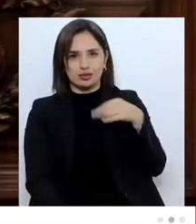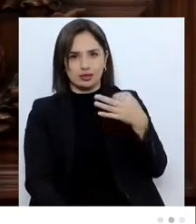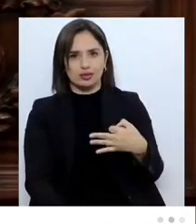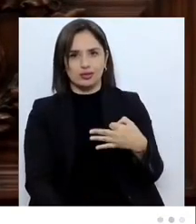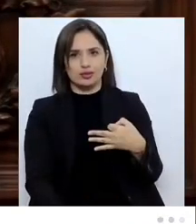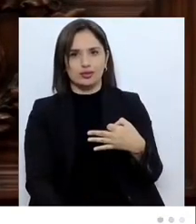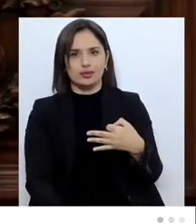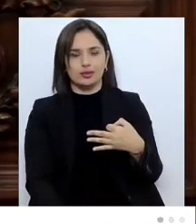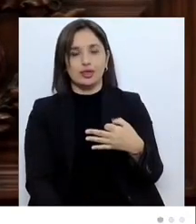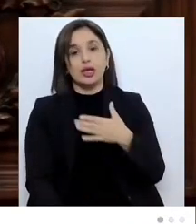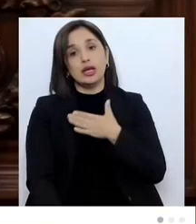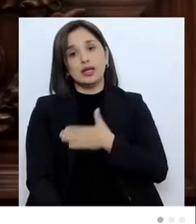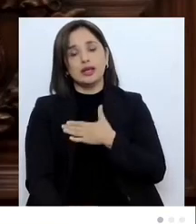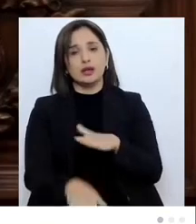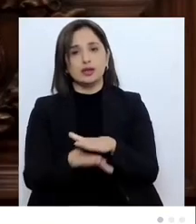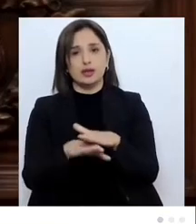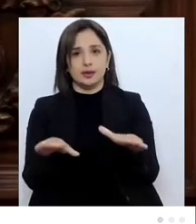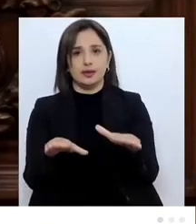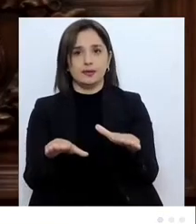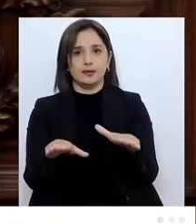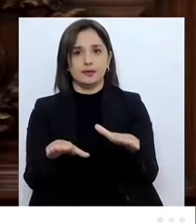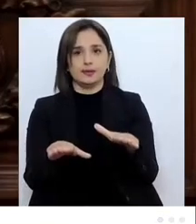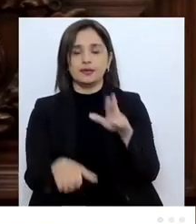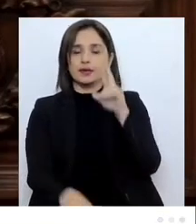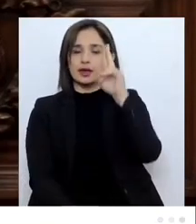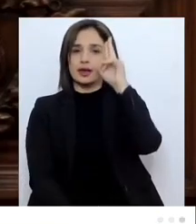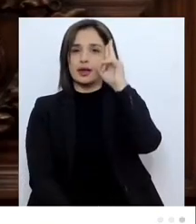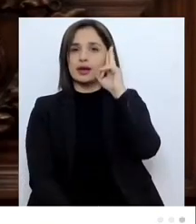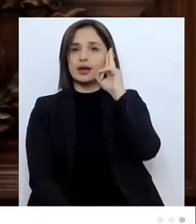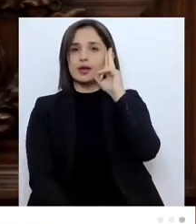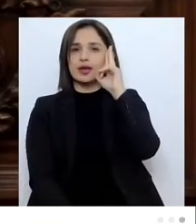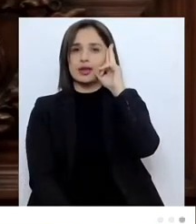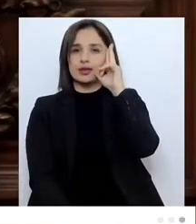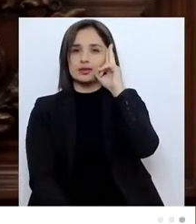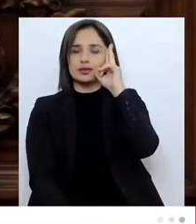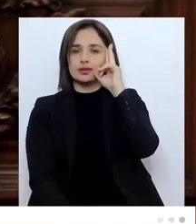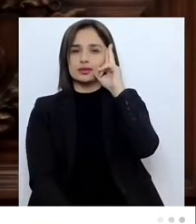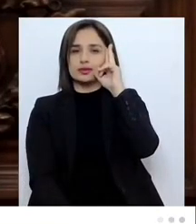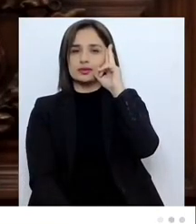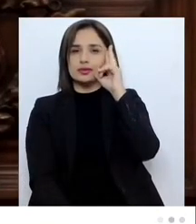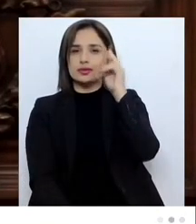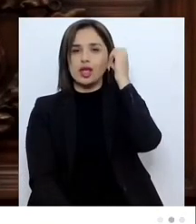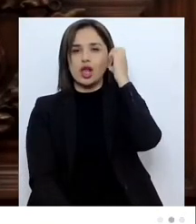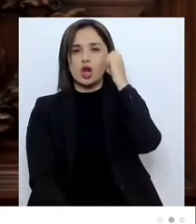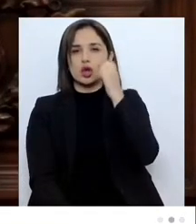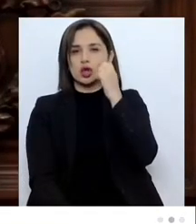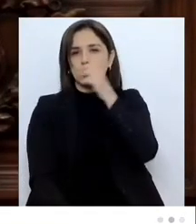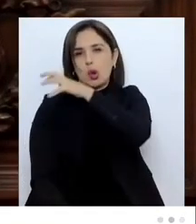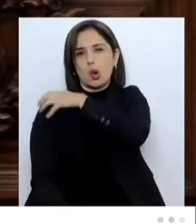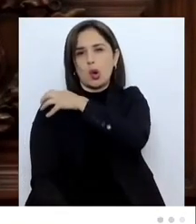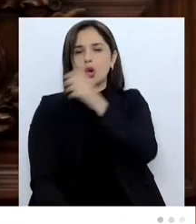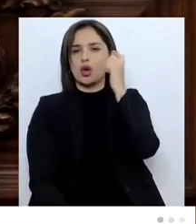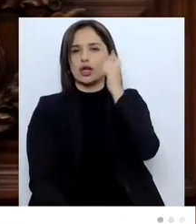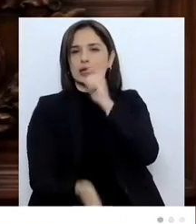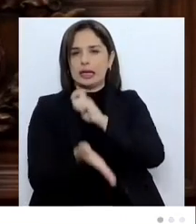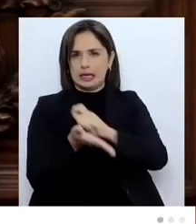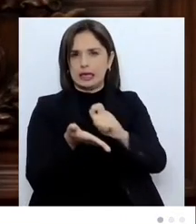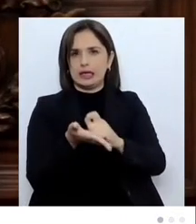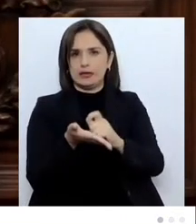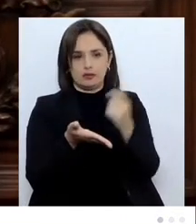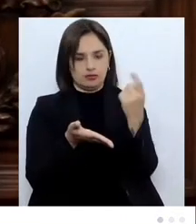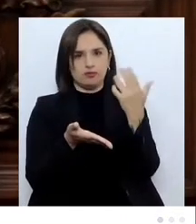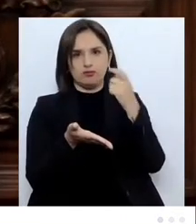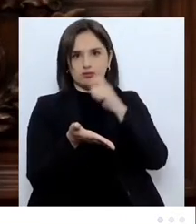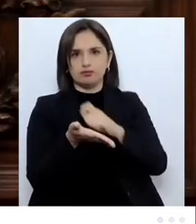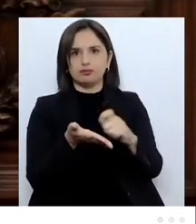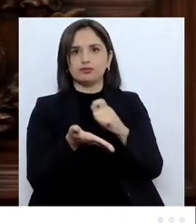Quiero terminar recordando lo que O'Higgins escribió de su puño y letra en